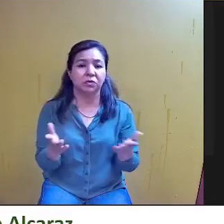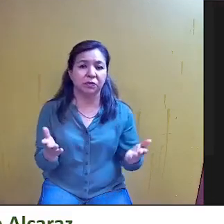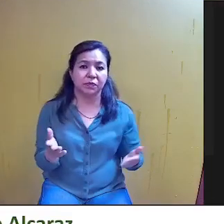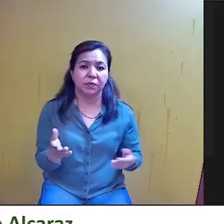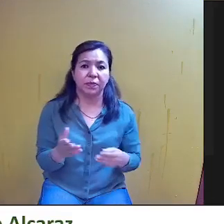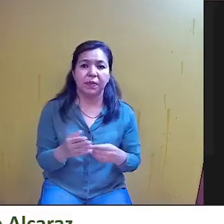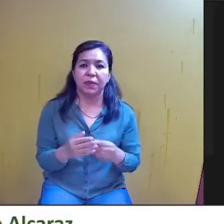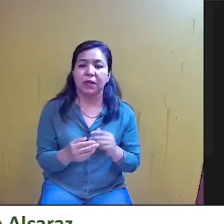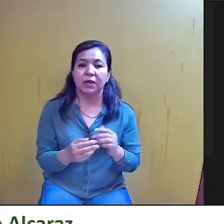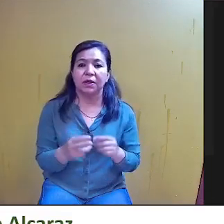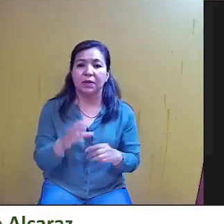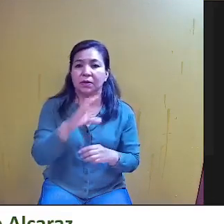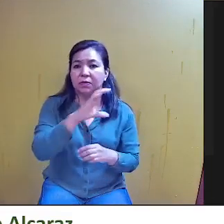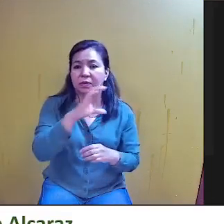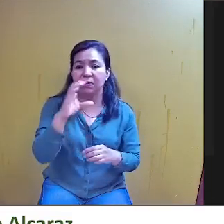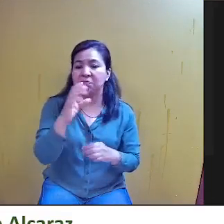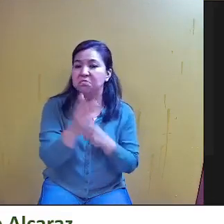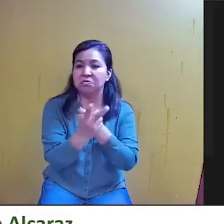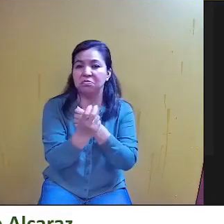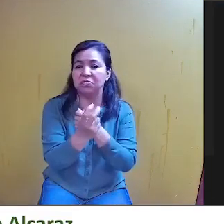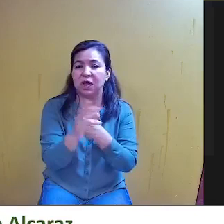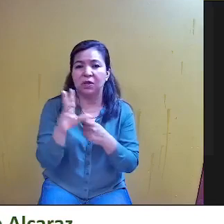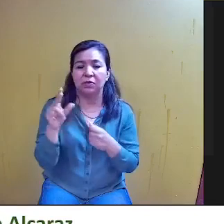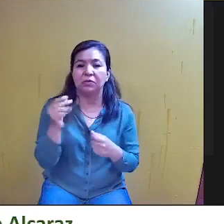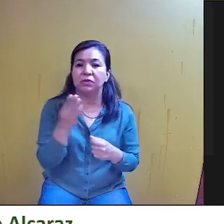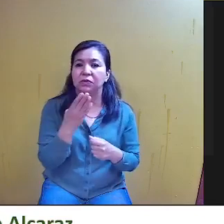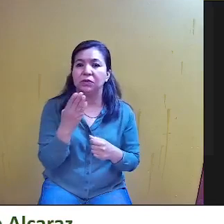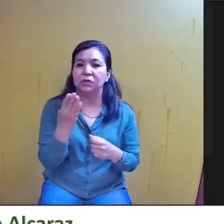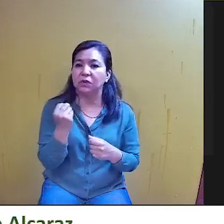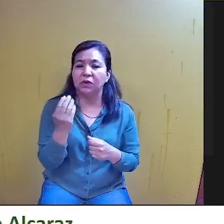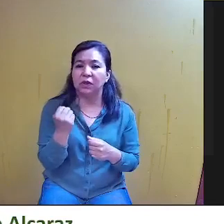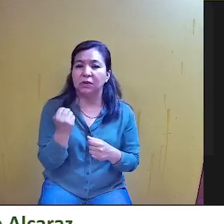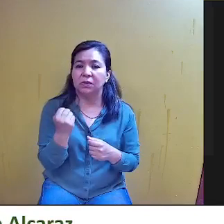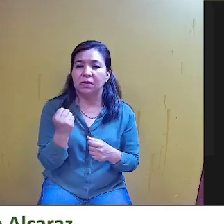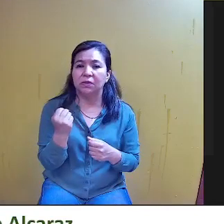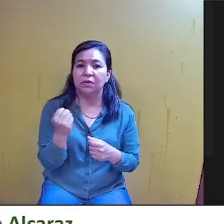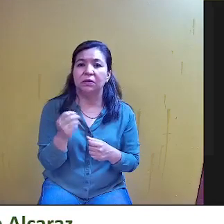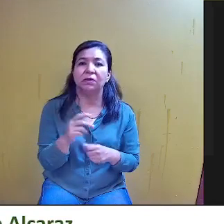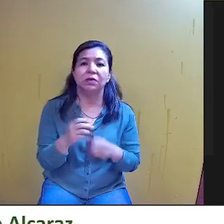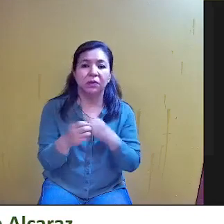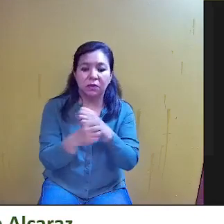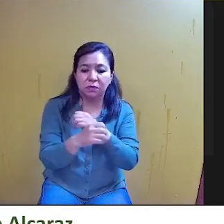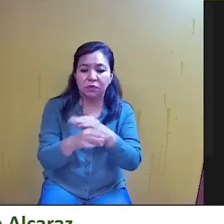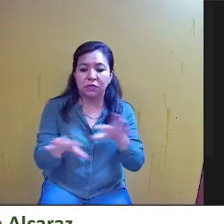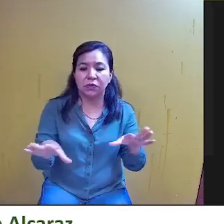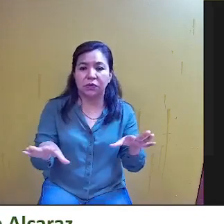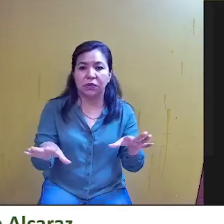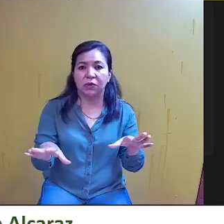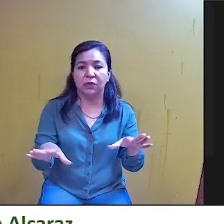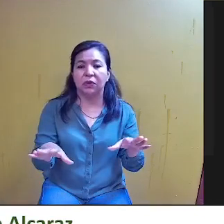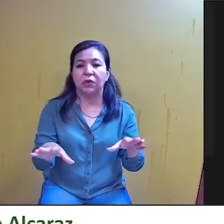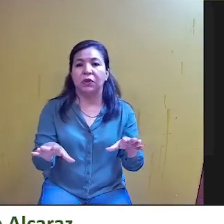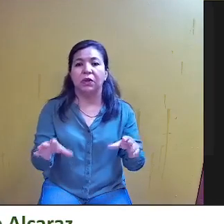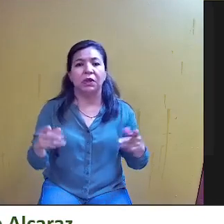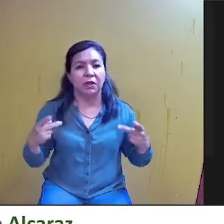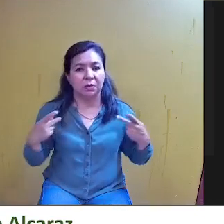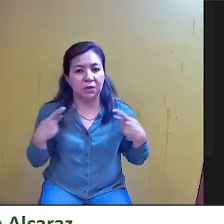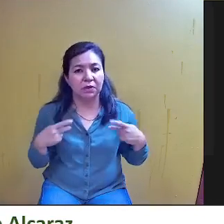de una promoción en radio y televisión, sino de difusiones que el propio